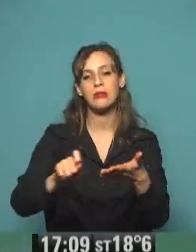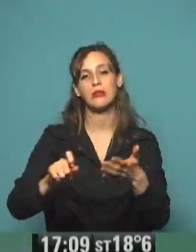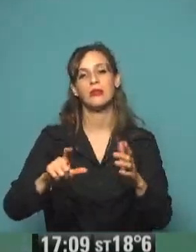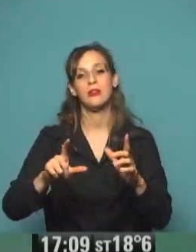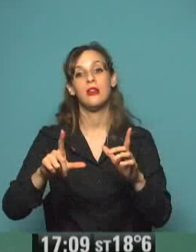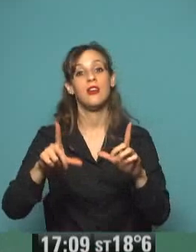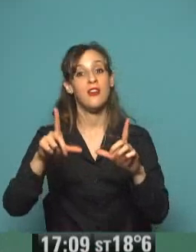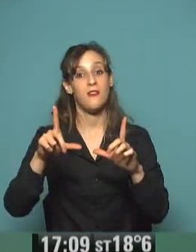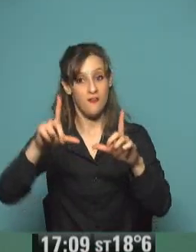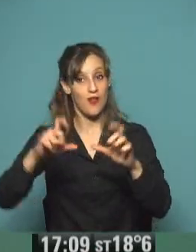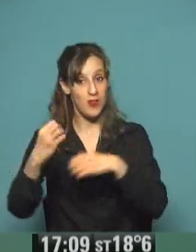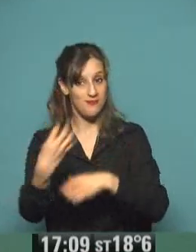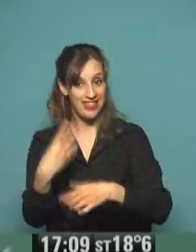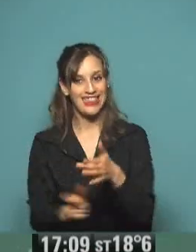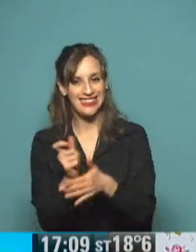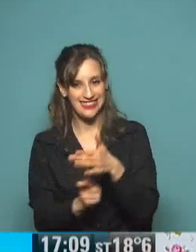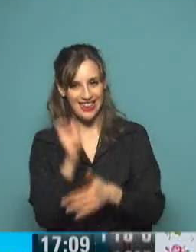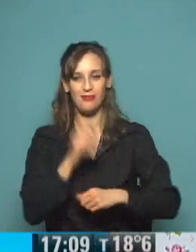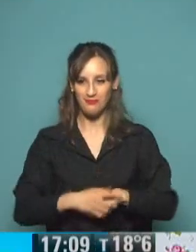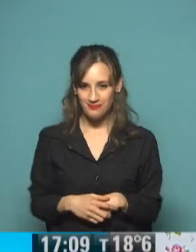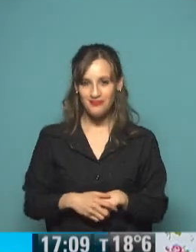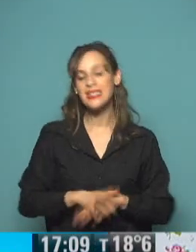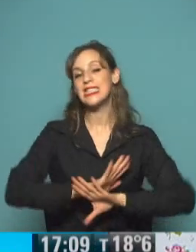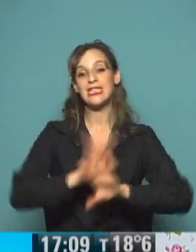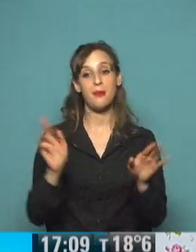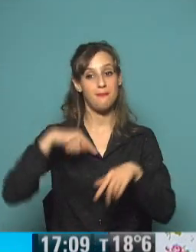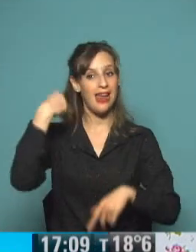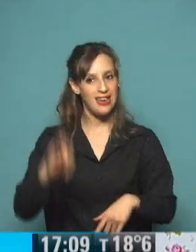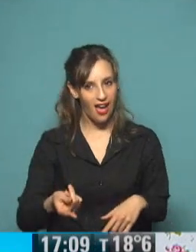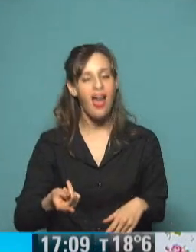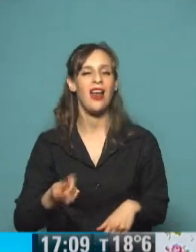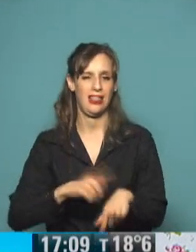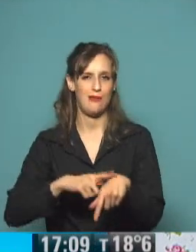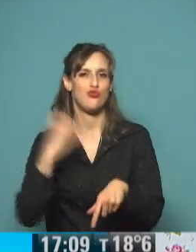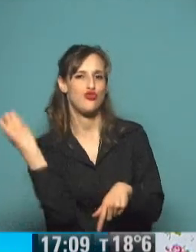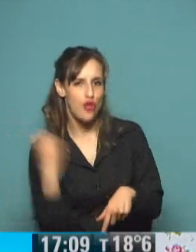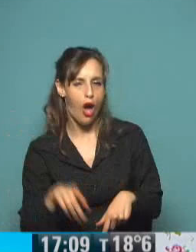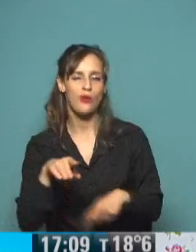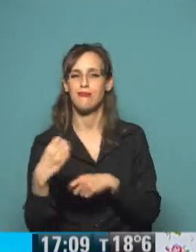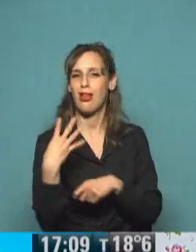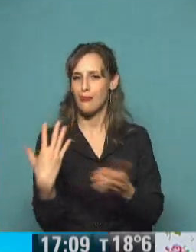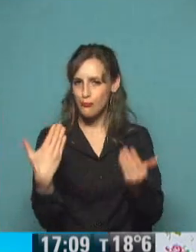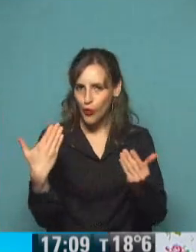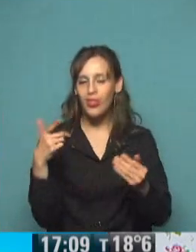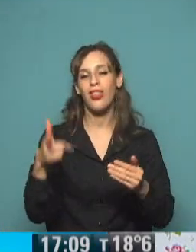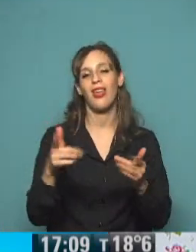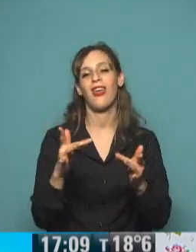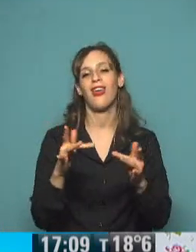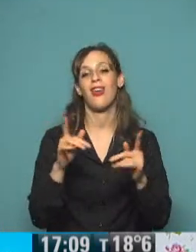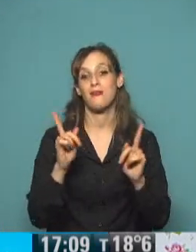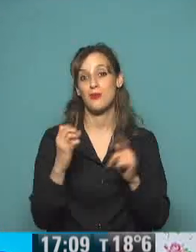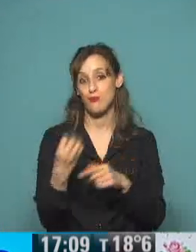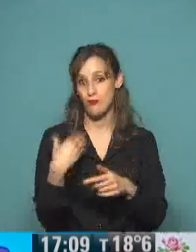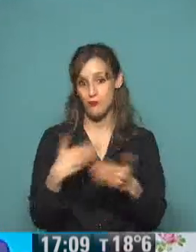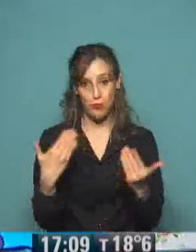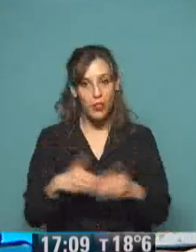acá. A Instagram, así nosotros, claro, la compartimos. Ahí está, tenemos todavía el día de mañana, todavía hay tiempo para que manden eso, así que ahí en las redes los esperamos.